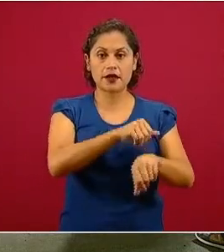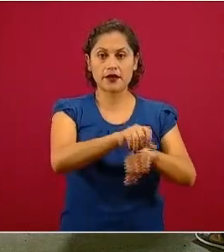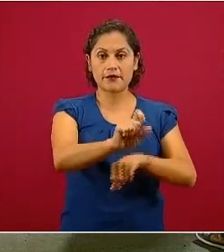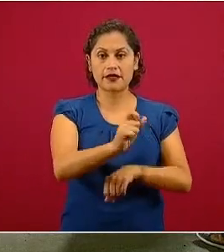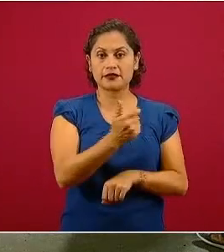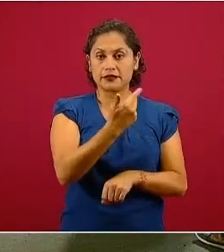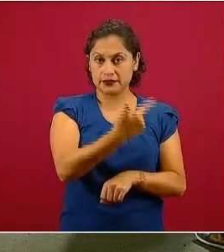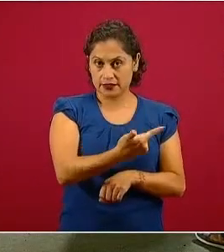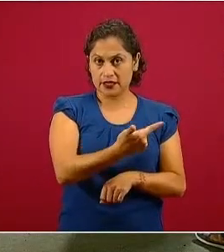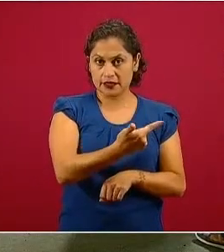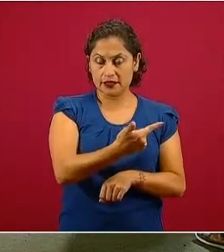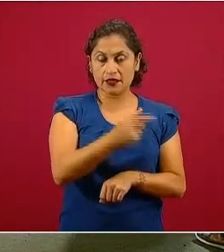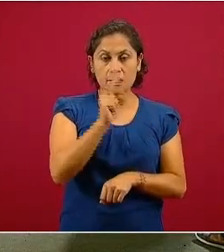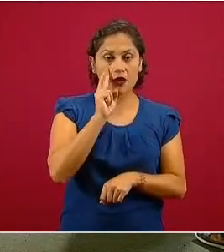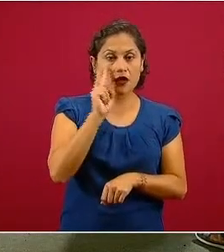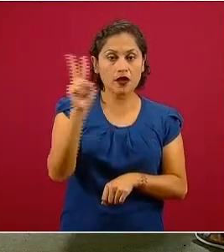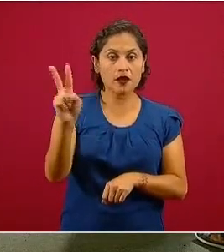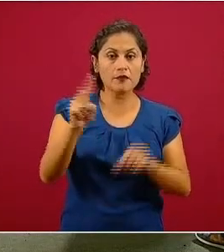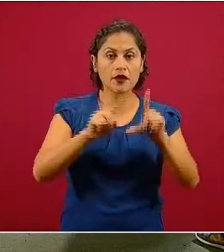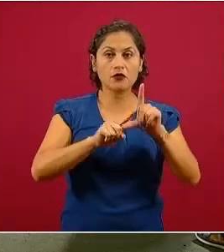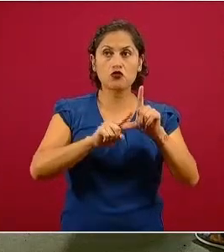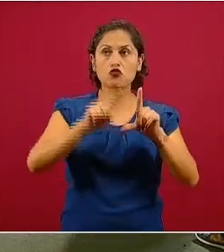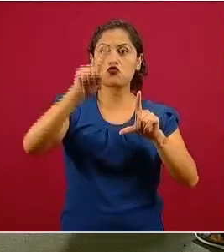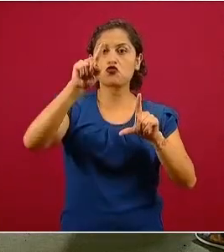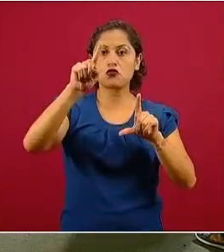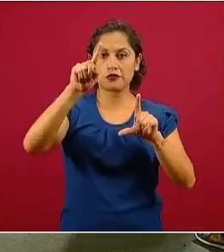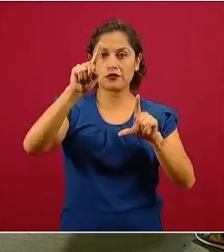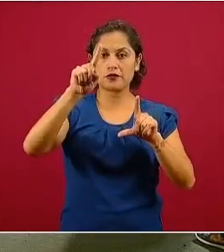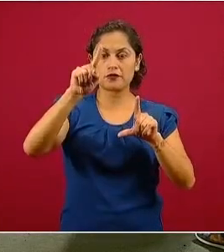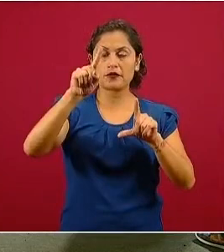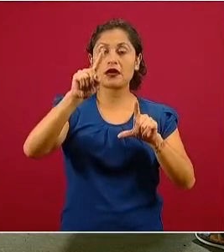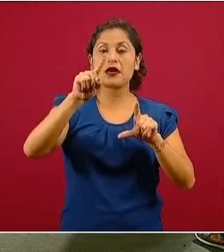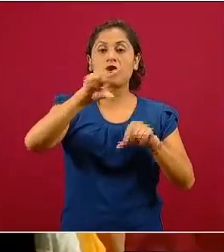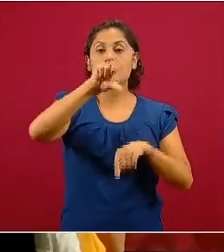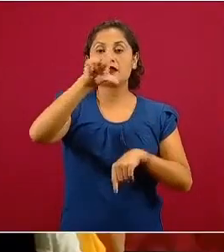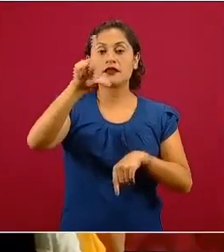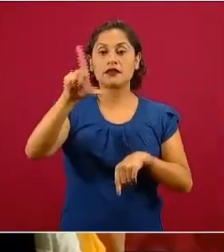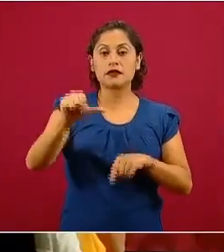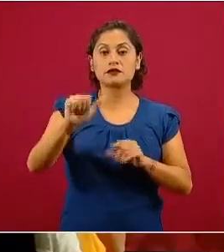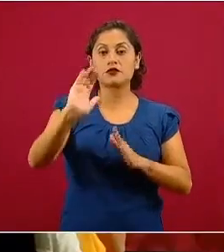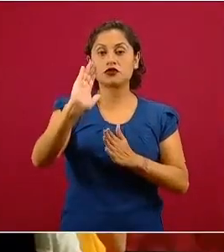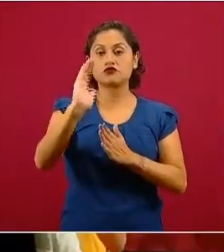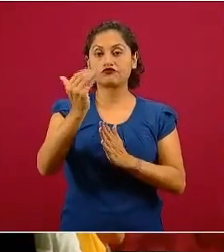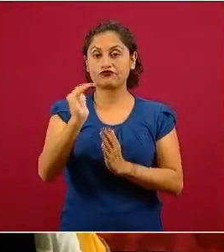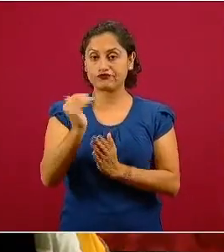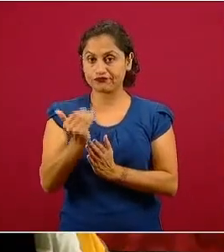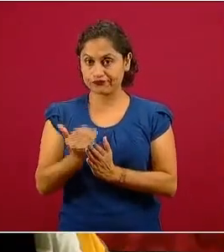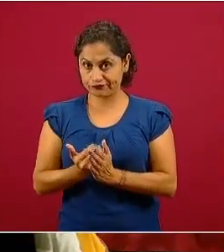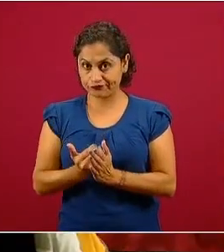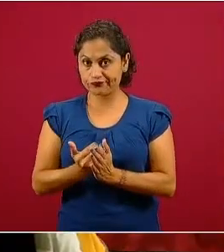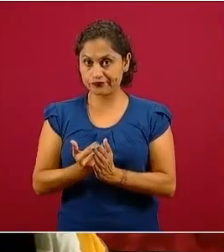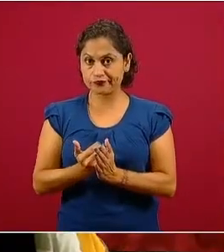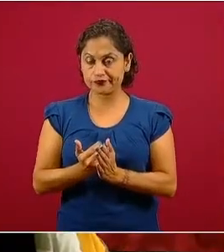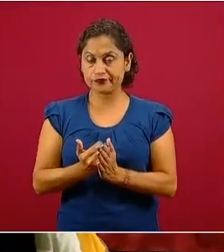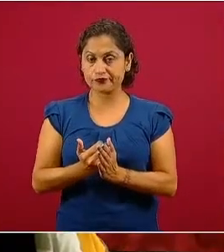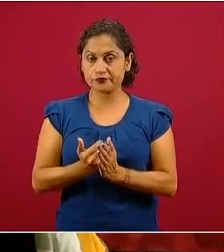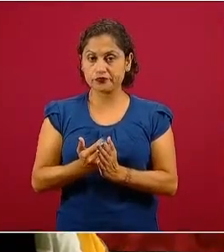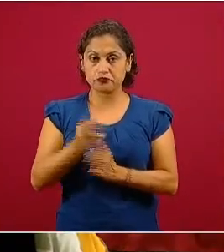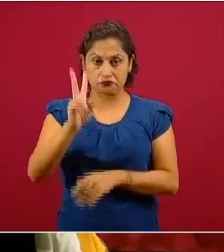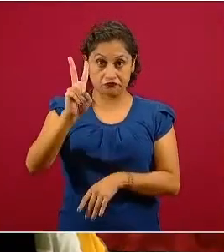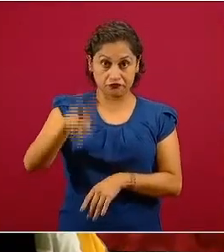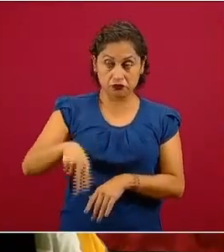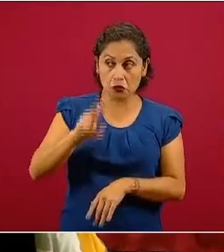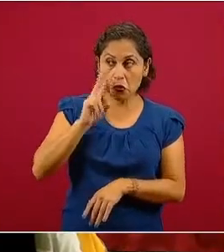donde alcanzan el pico máximo, ACME, luego una caída importante, realmente una tendencia